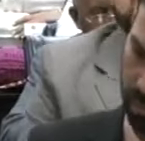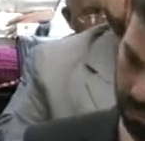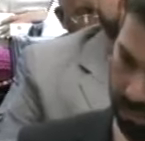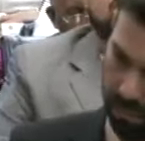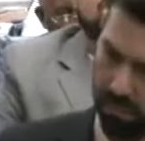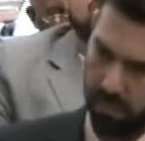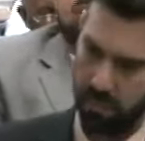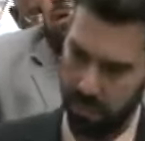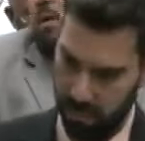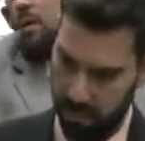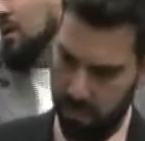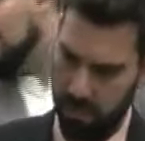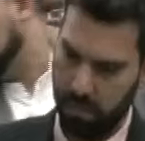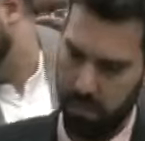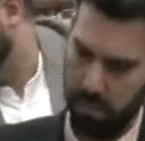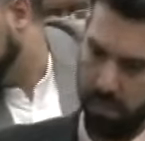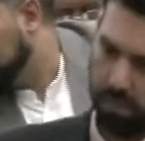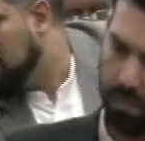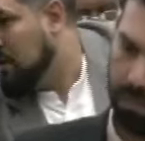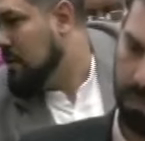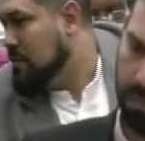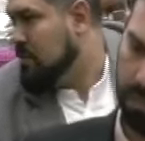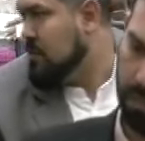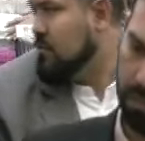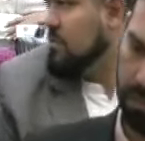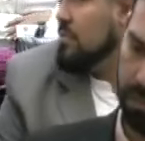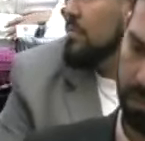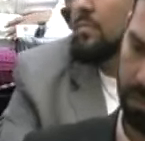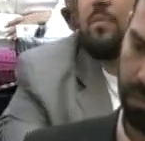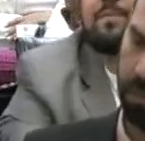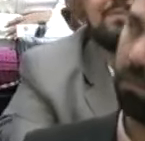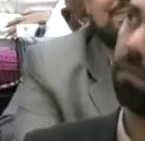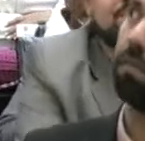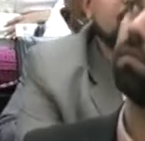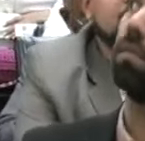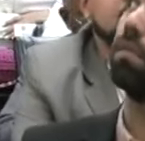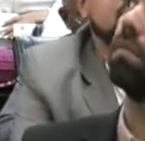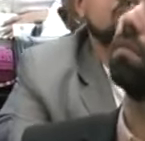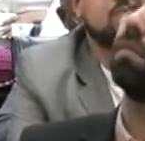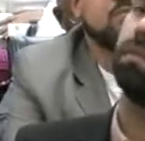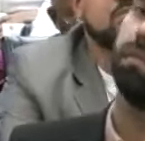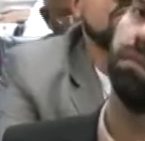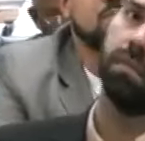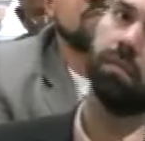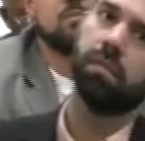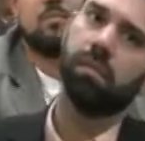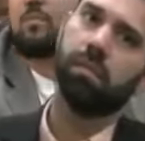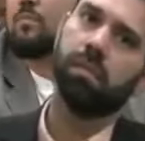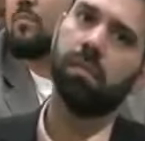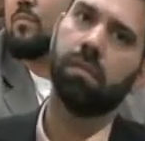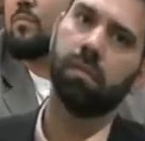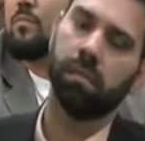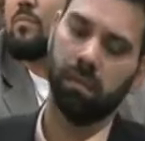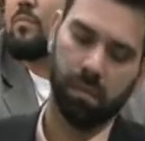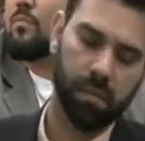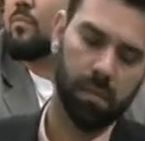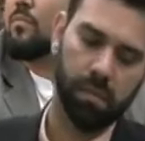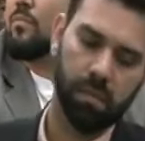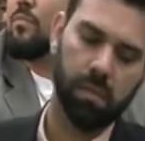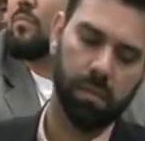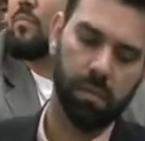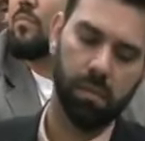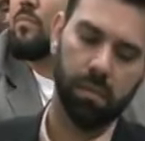una amplia consulta con todos los sectores involucrados en la integración de las personas con